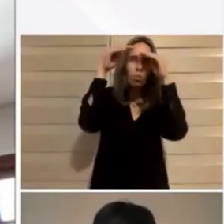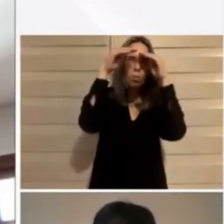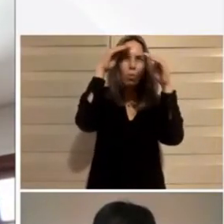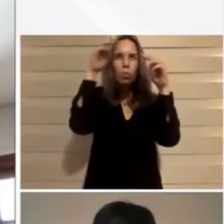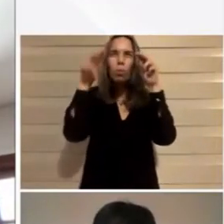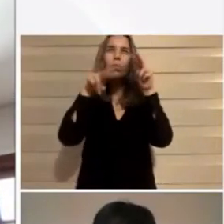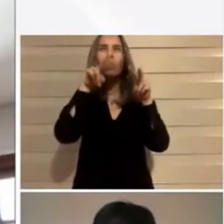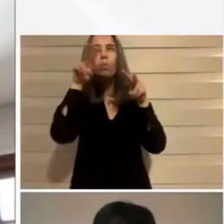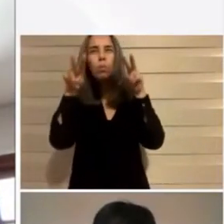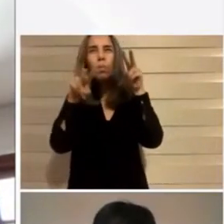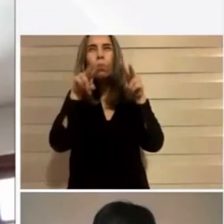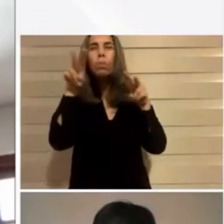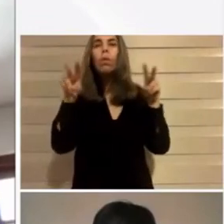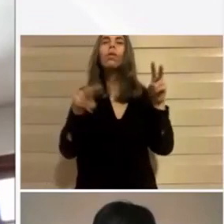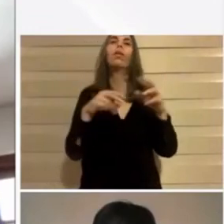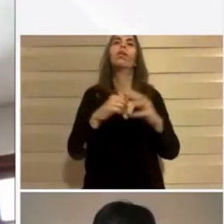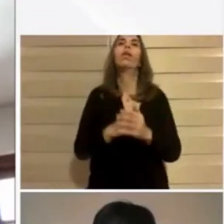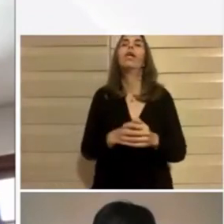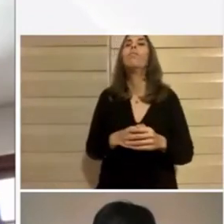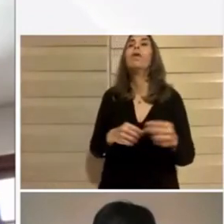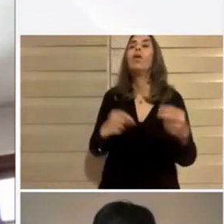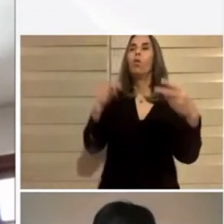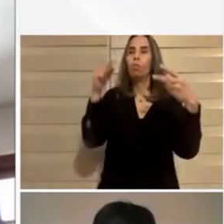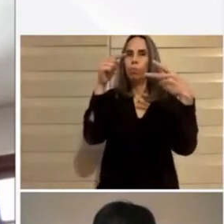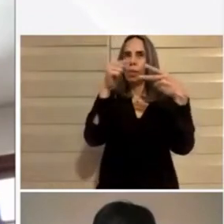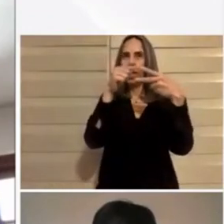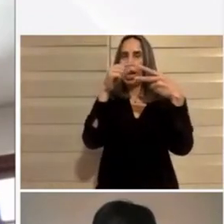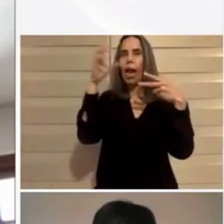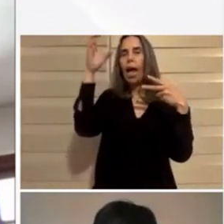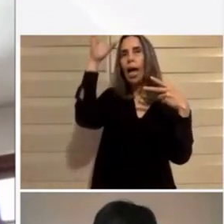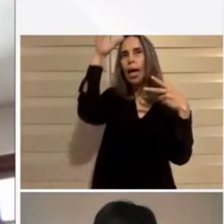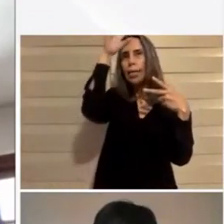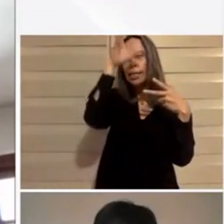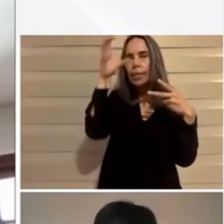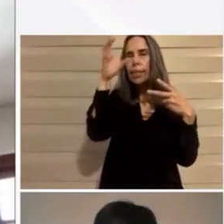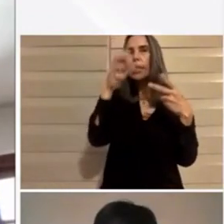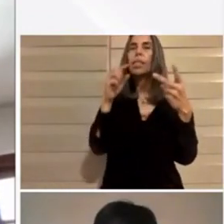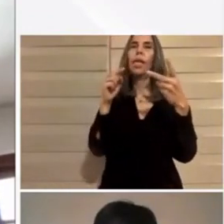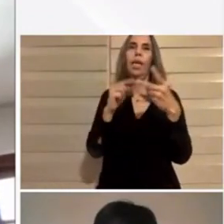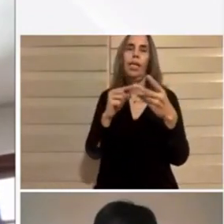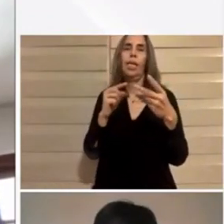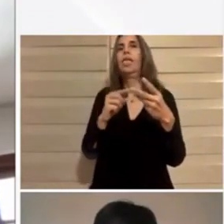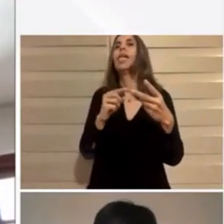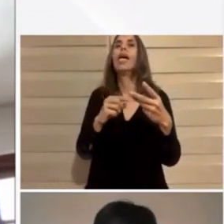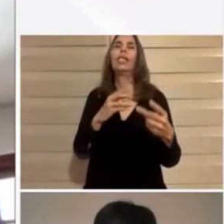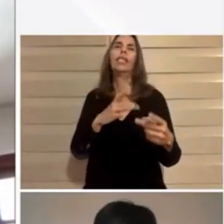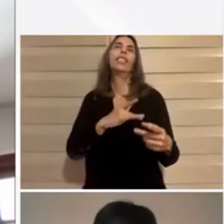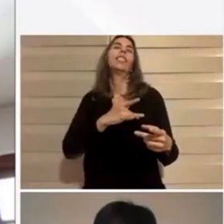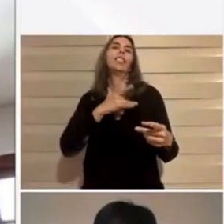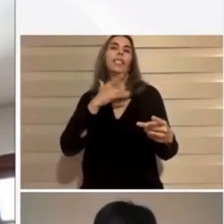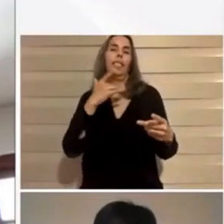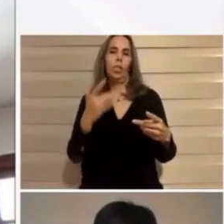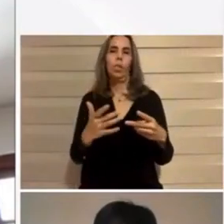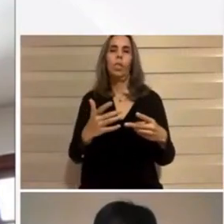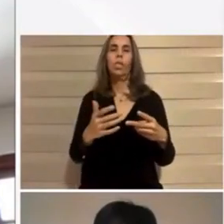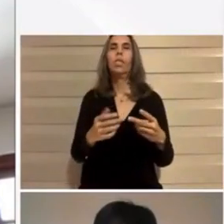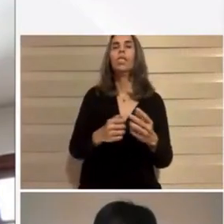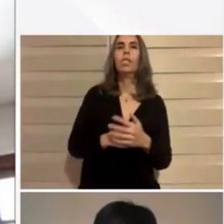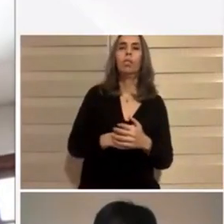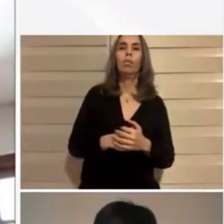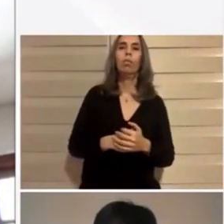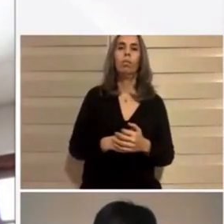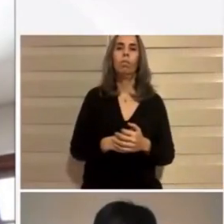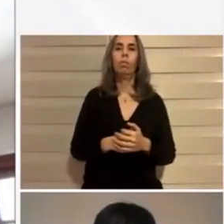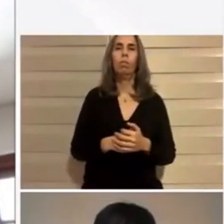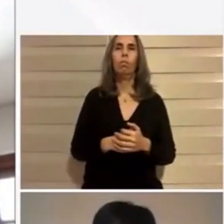ambas cosas, la sensibilidad y la capacidad de análisis, es algo que debemos desarrollar. A veces le llamamos el